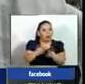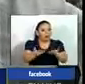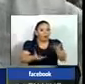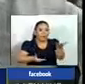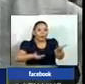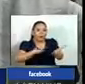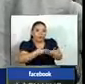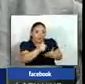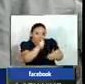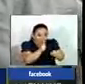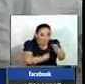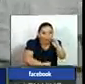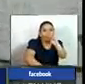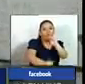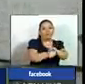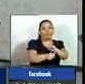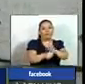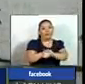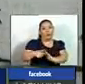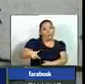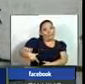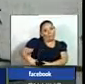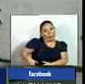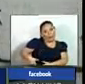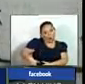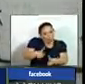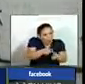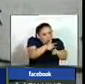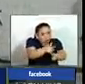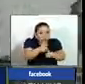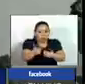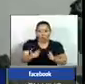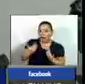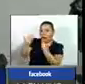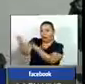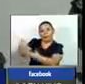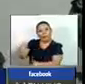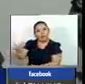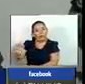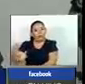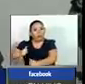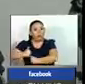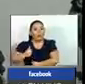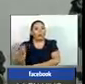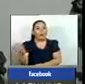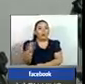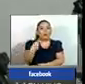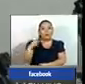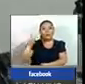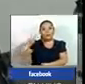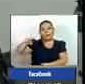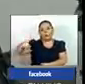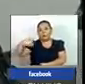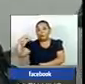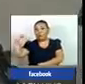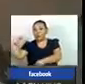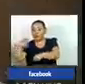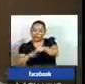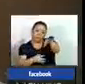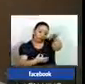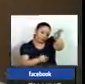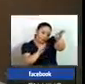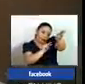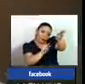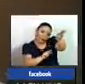fraudulenta de armas de la empresa Centrum a la Fuerza Armada por más de dos millones de dólares, según la acusación